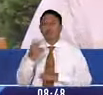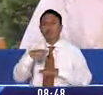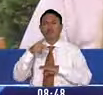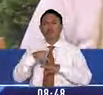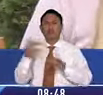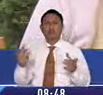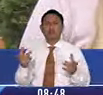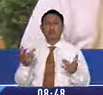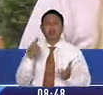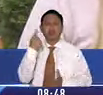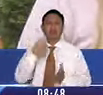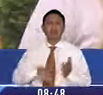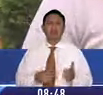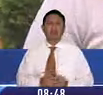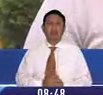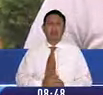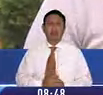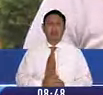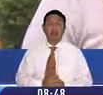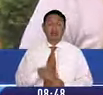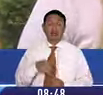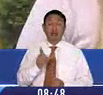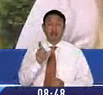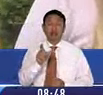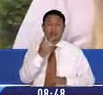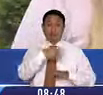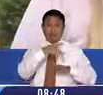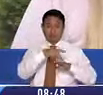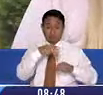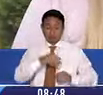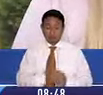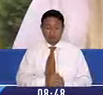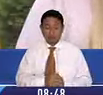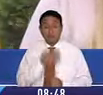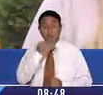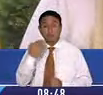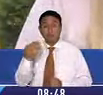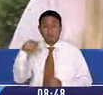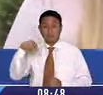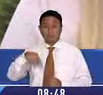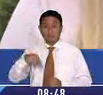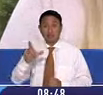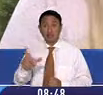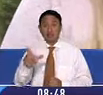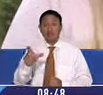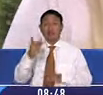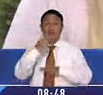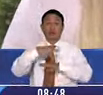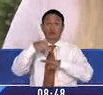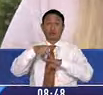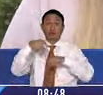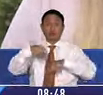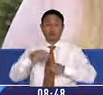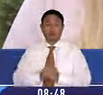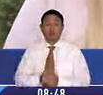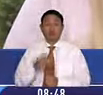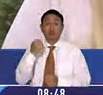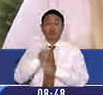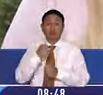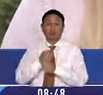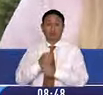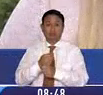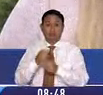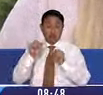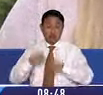de trabajo? Ya, esta opción de trabajo lo ven porque esta licencia, como le vuelvo y repito, es una licencia de trabajo.